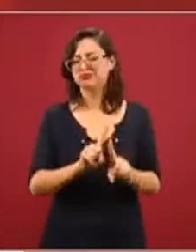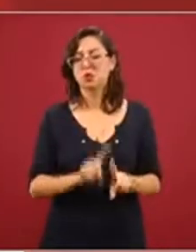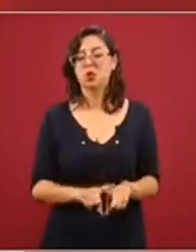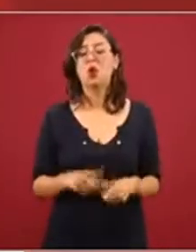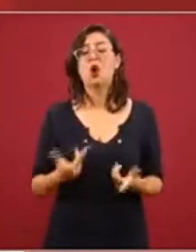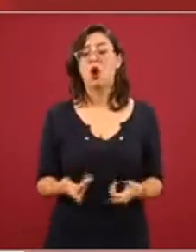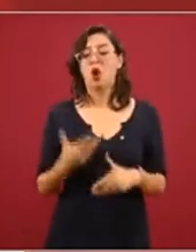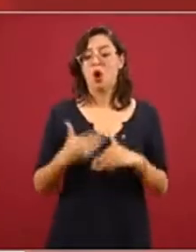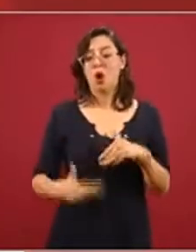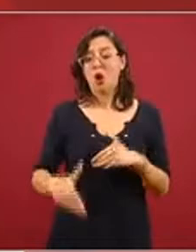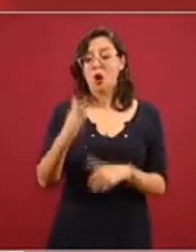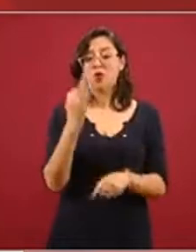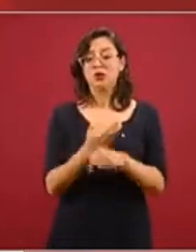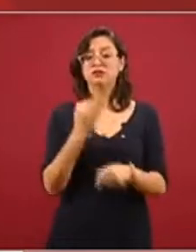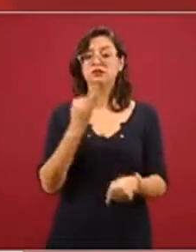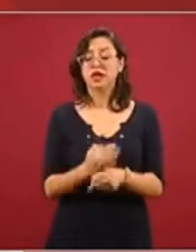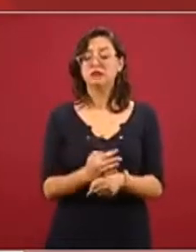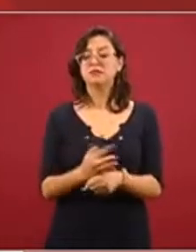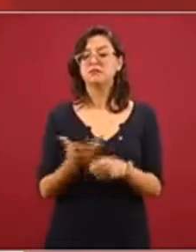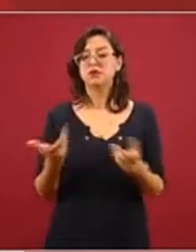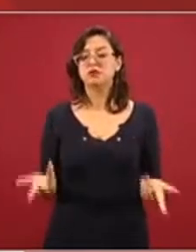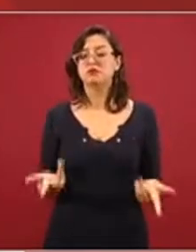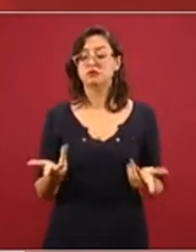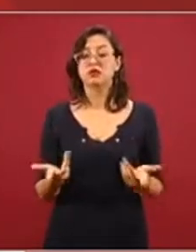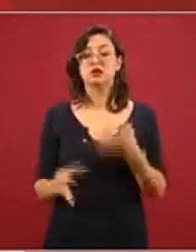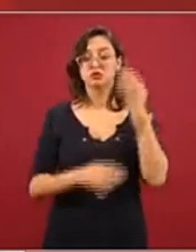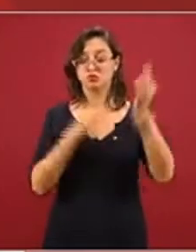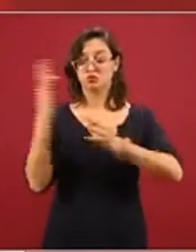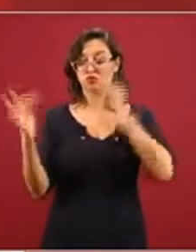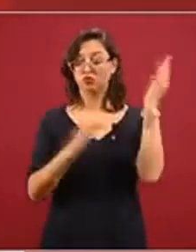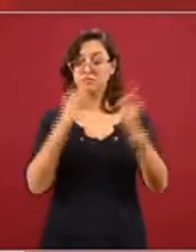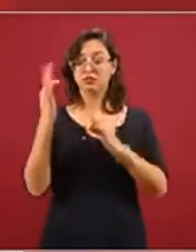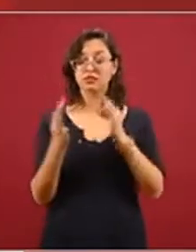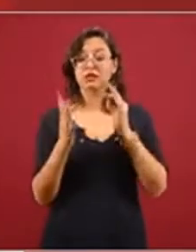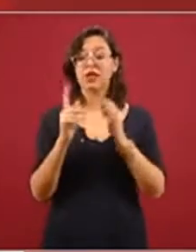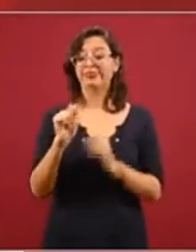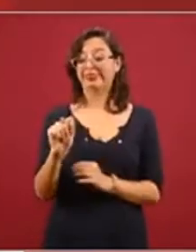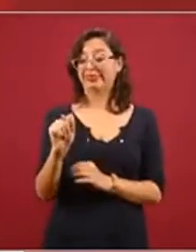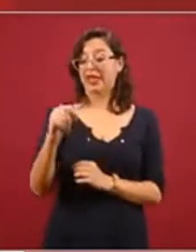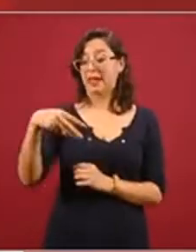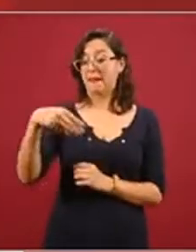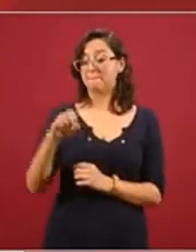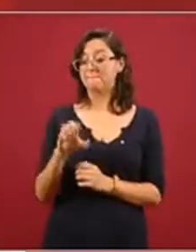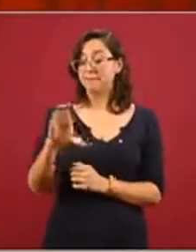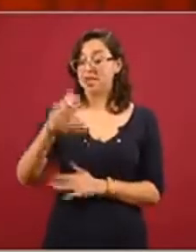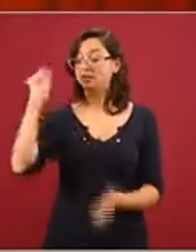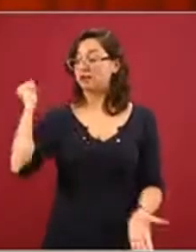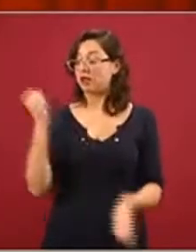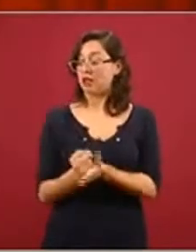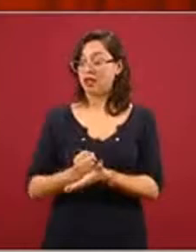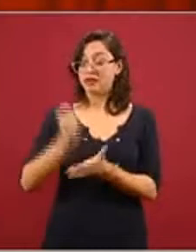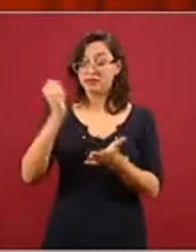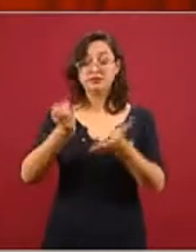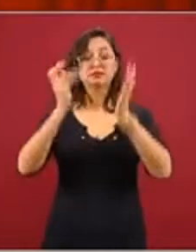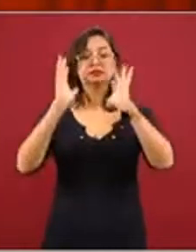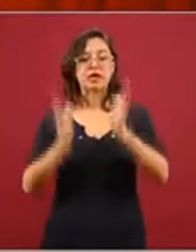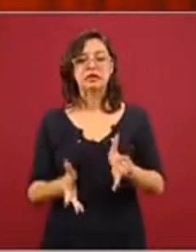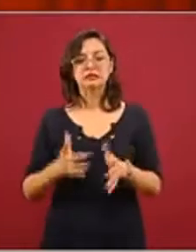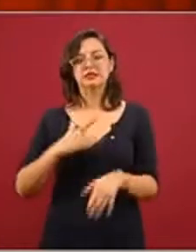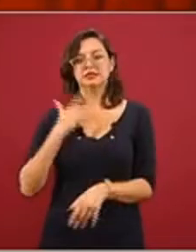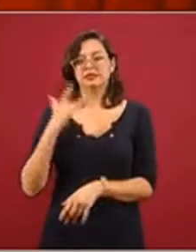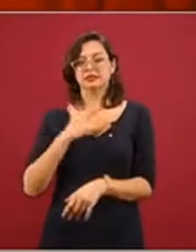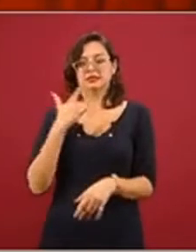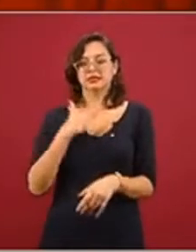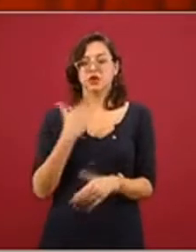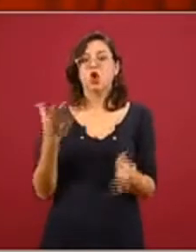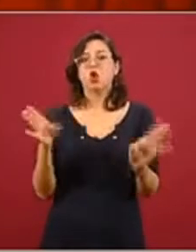de la importante noticia de la aprobación o la entrada en vigor del TEMEC. Se comentó también sobre las perspectivas